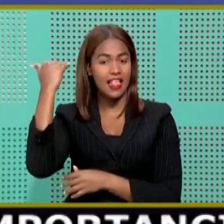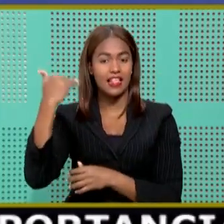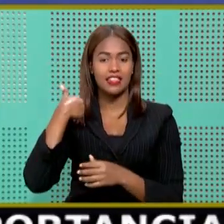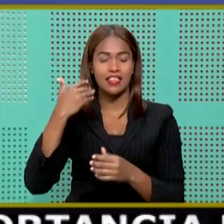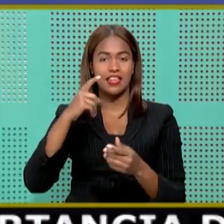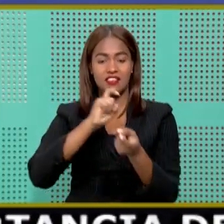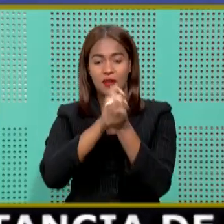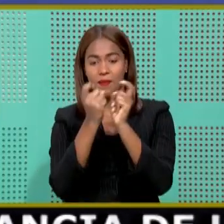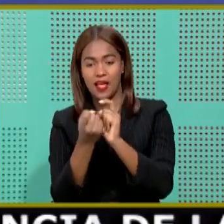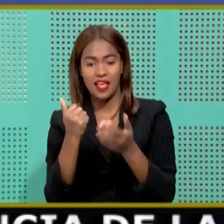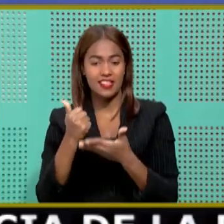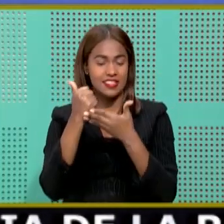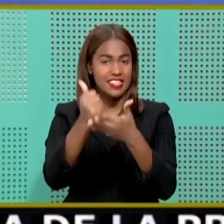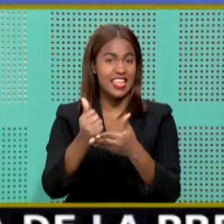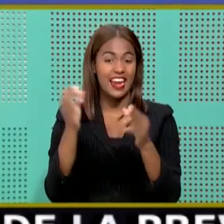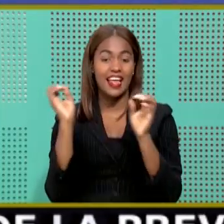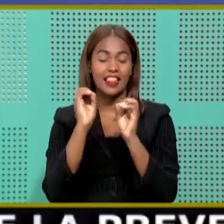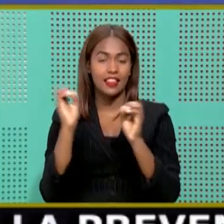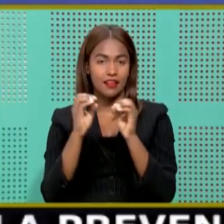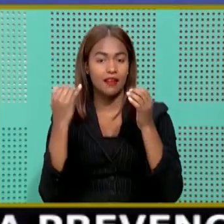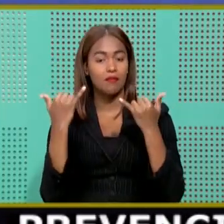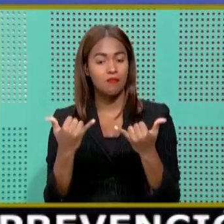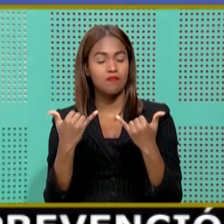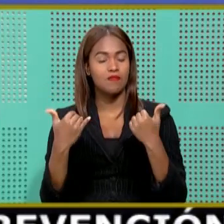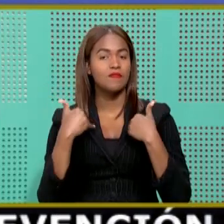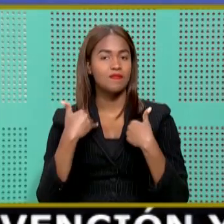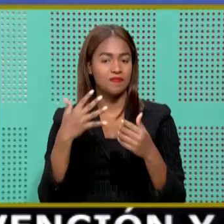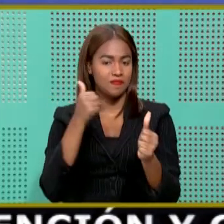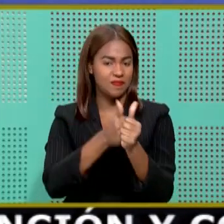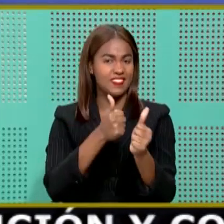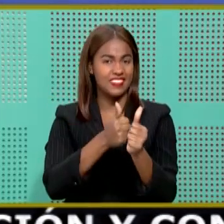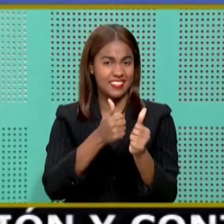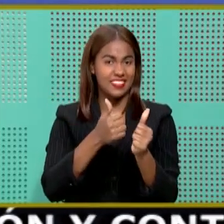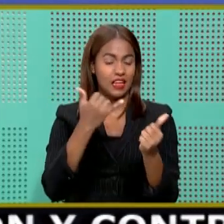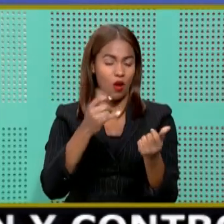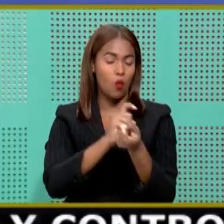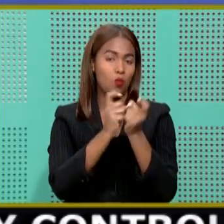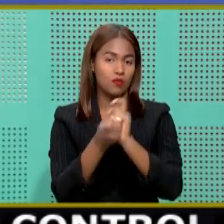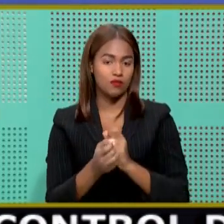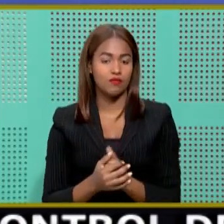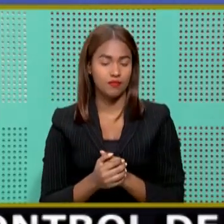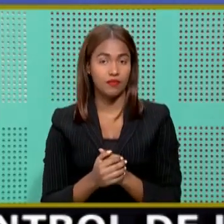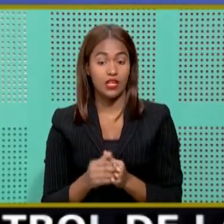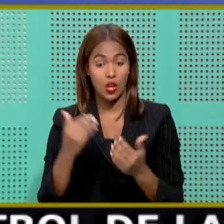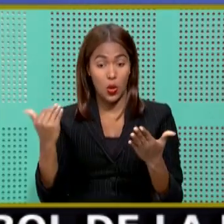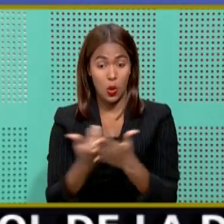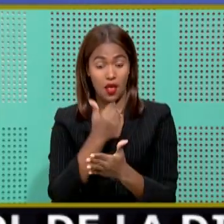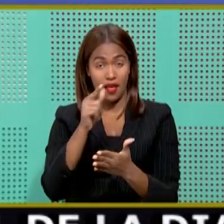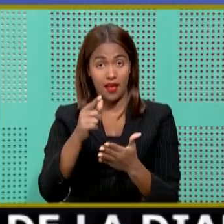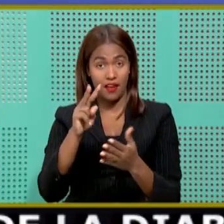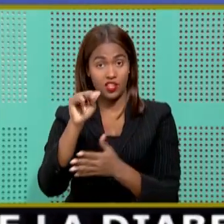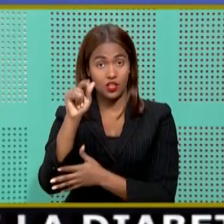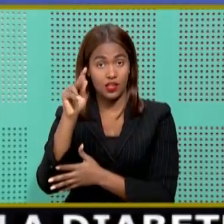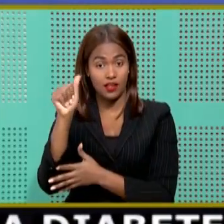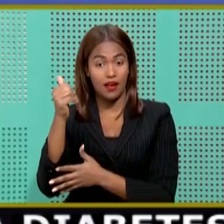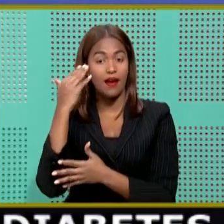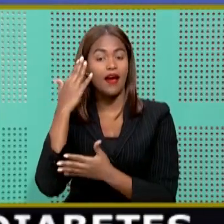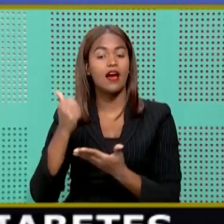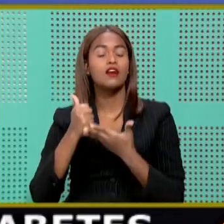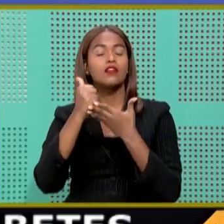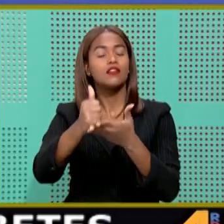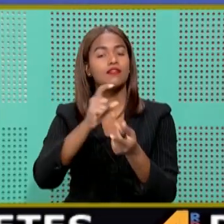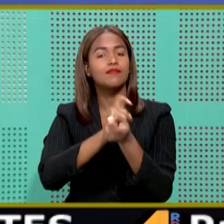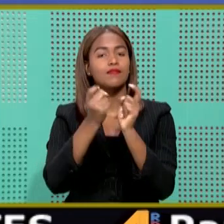ni rehabilitar, y así lo reflejaban esas instalaciones. La Nueva Victoria viene a cambiar para siempre, ya que